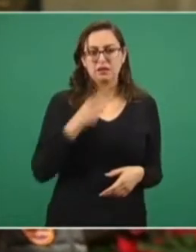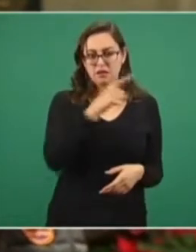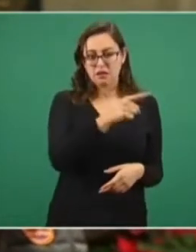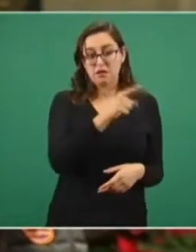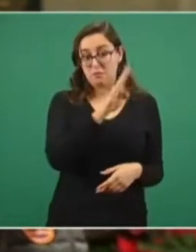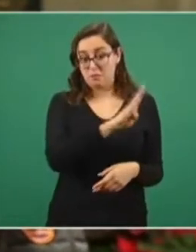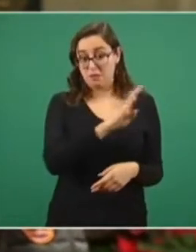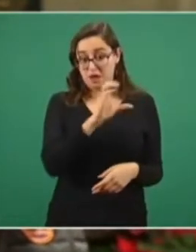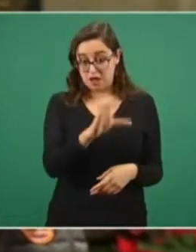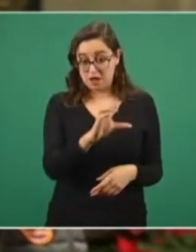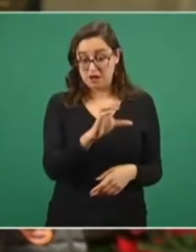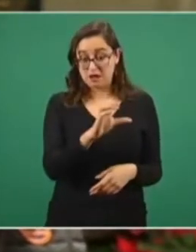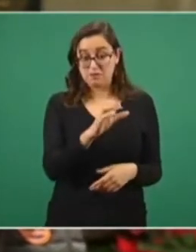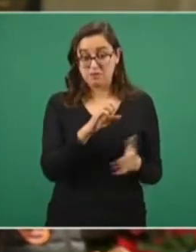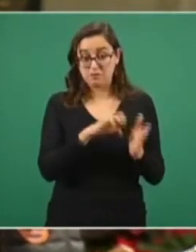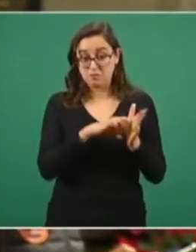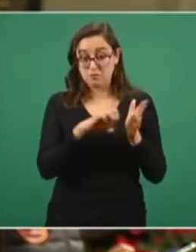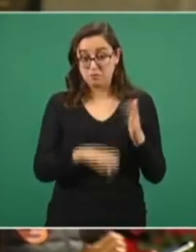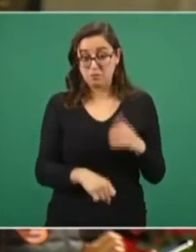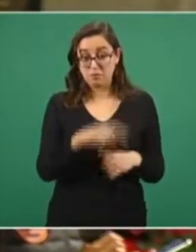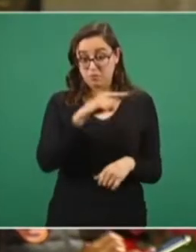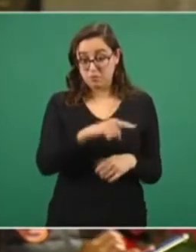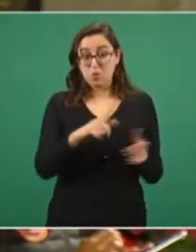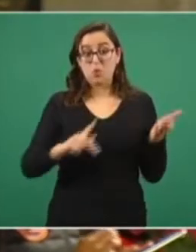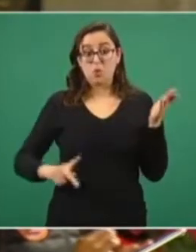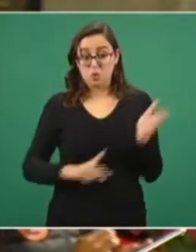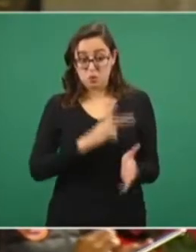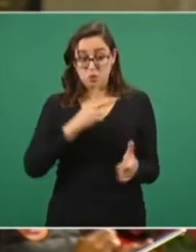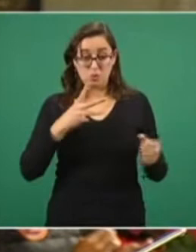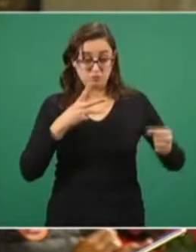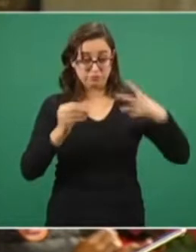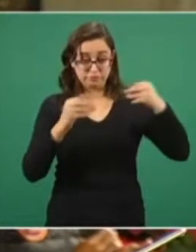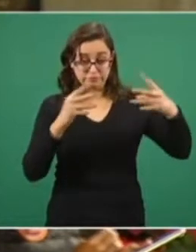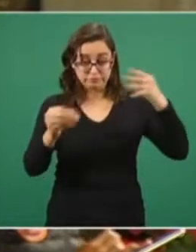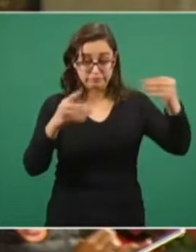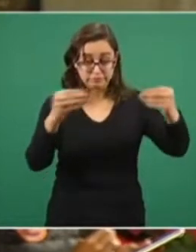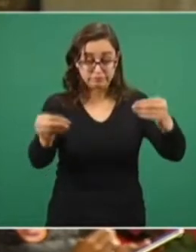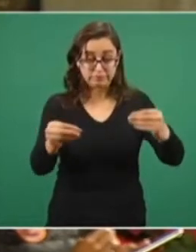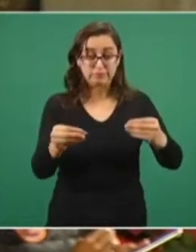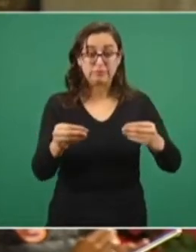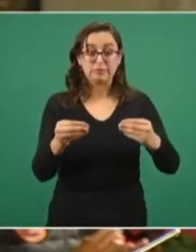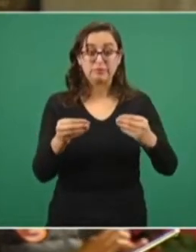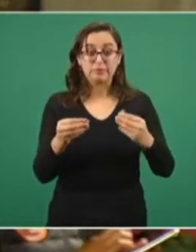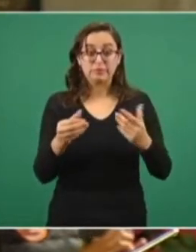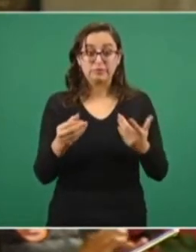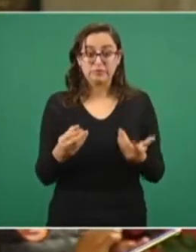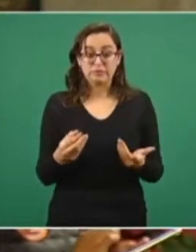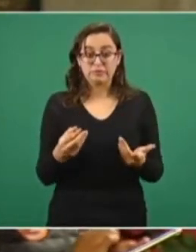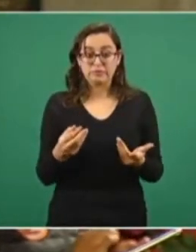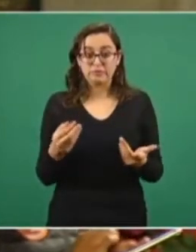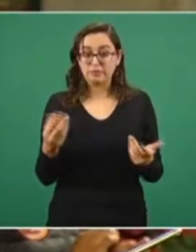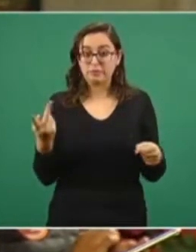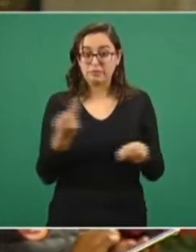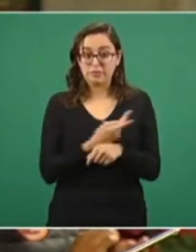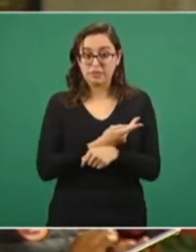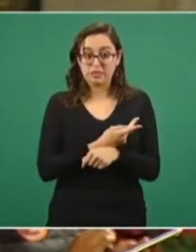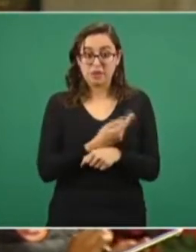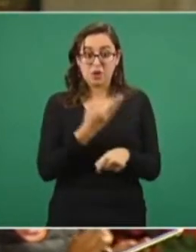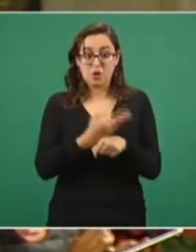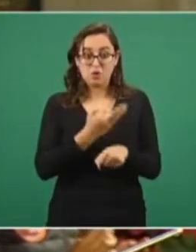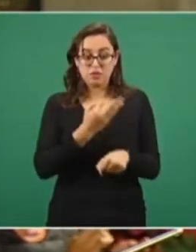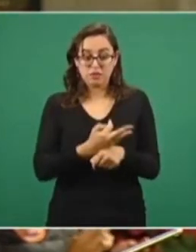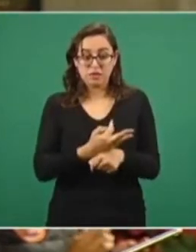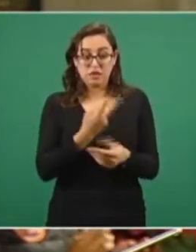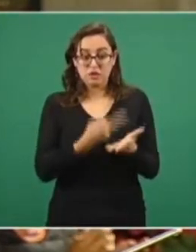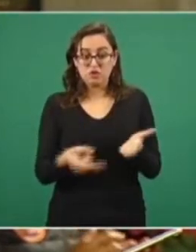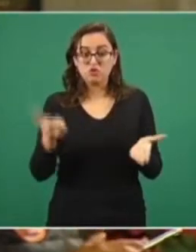que tuvo un recontagio por el COVID y ahorita pues incluso está en peligro de perder un pulmón, ¿no? Entonces el resultado